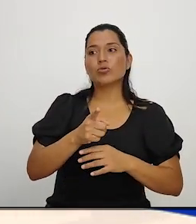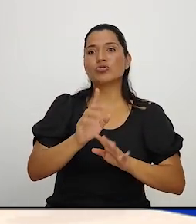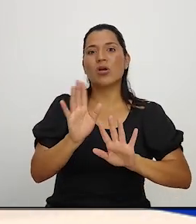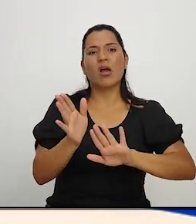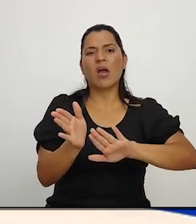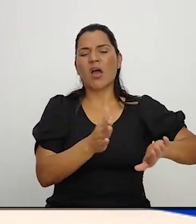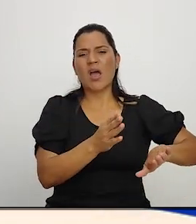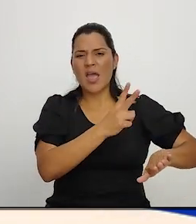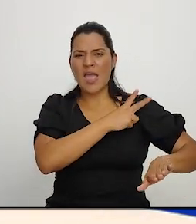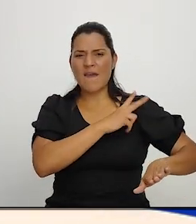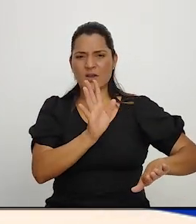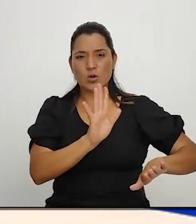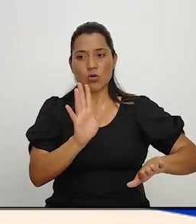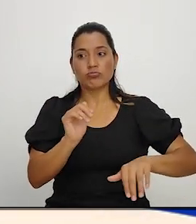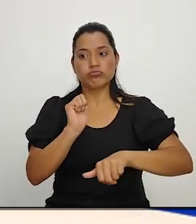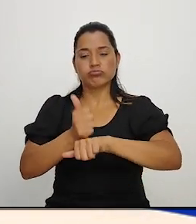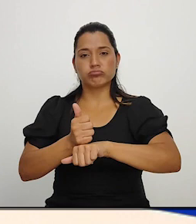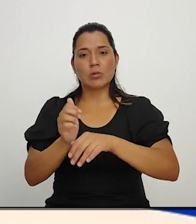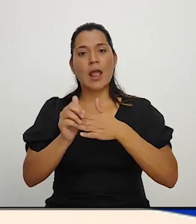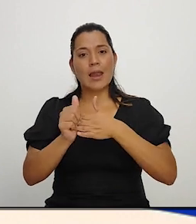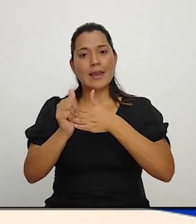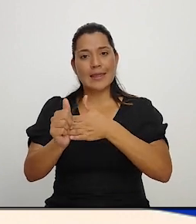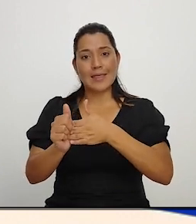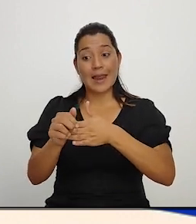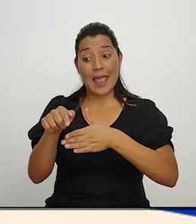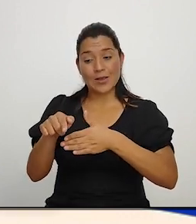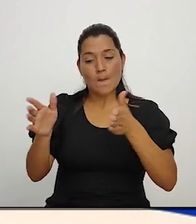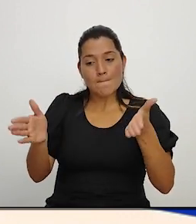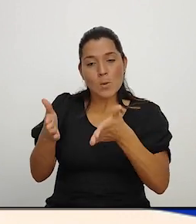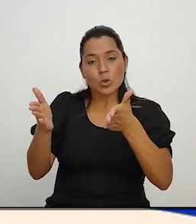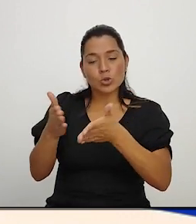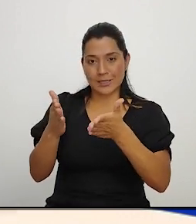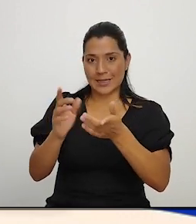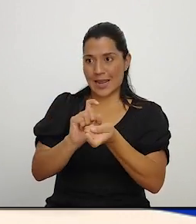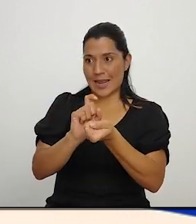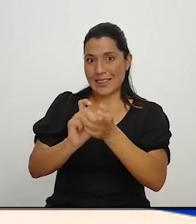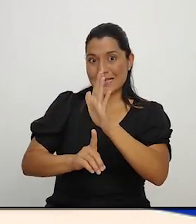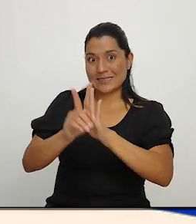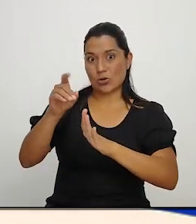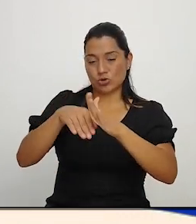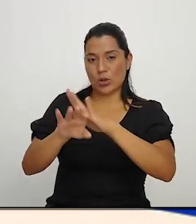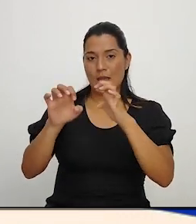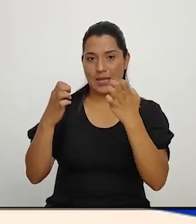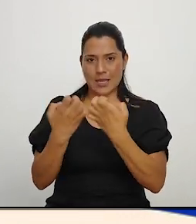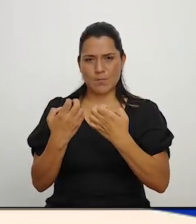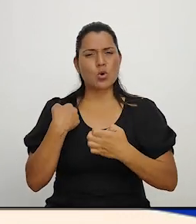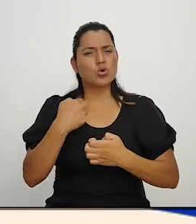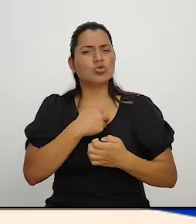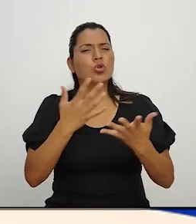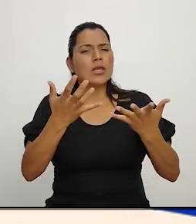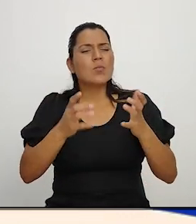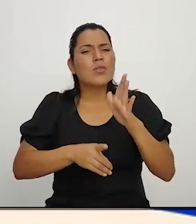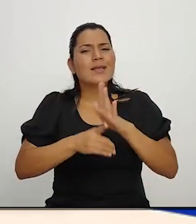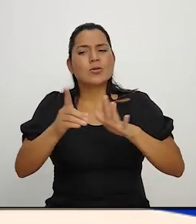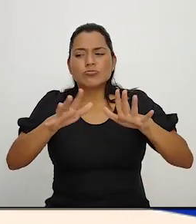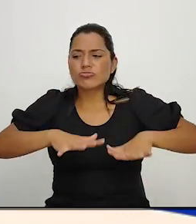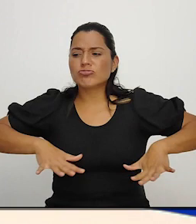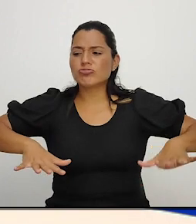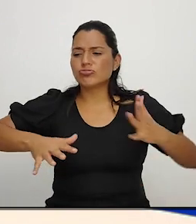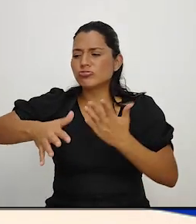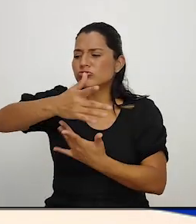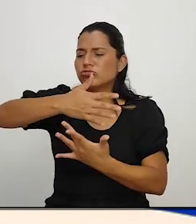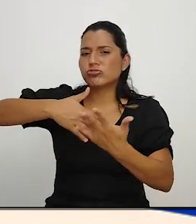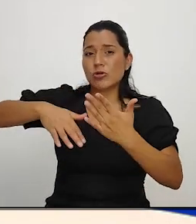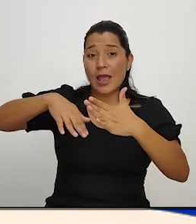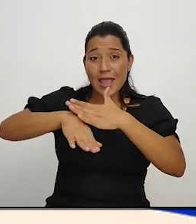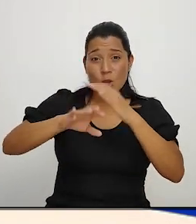que potencien el desarrollo de los equipos queremos promover un clima organizacional caracterizado